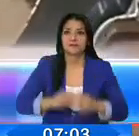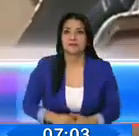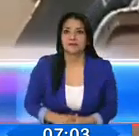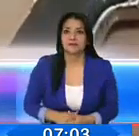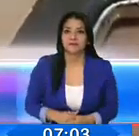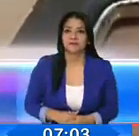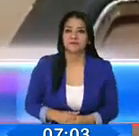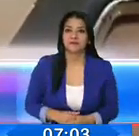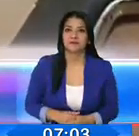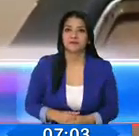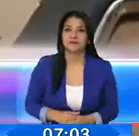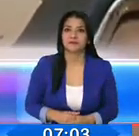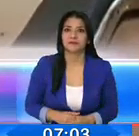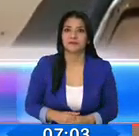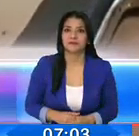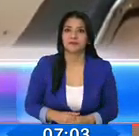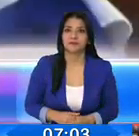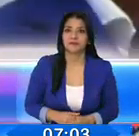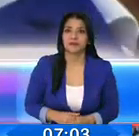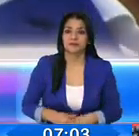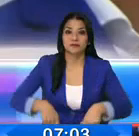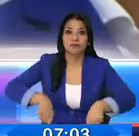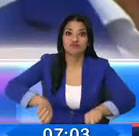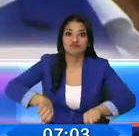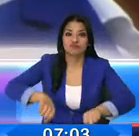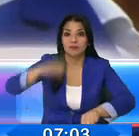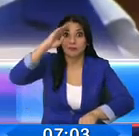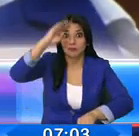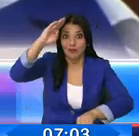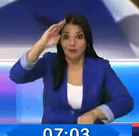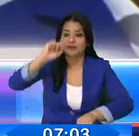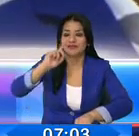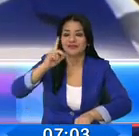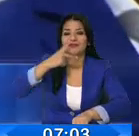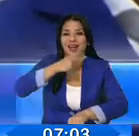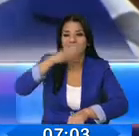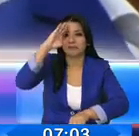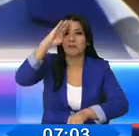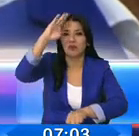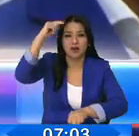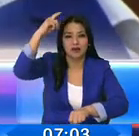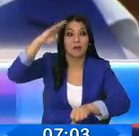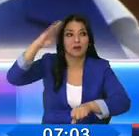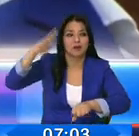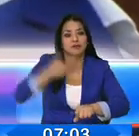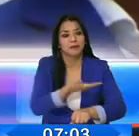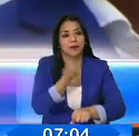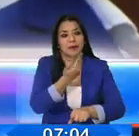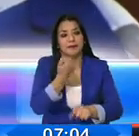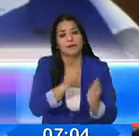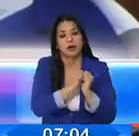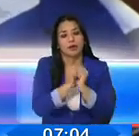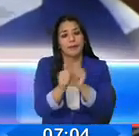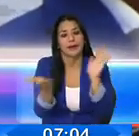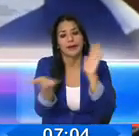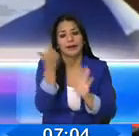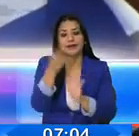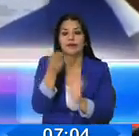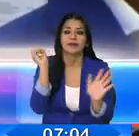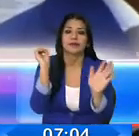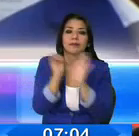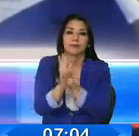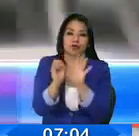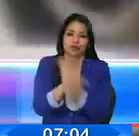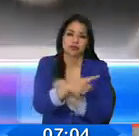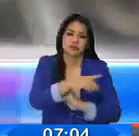los malhechores. Le pita para que salga, aparentemente ir a la institución financiera a hacer depósito producto de los ingresos